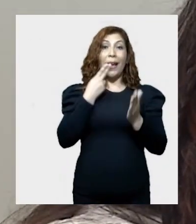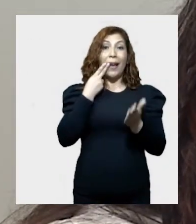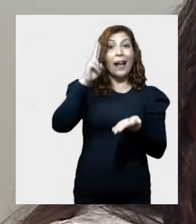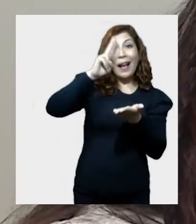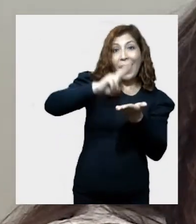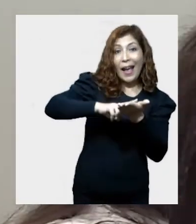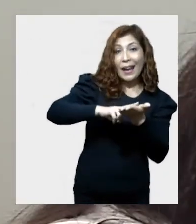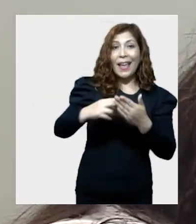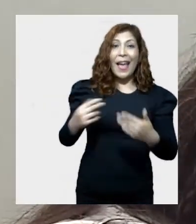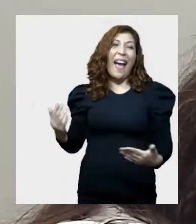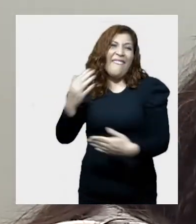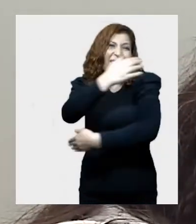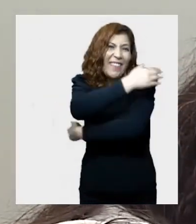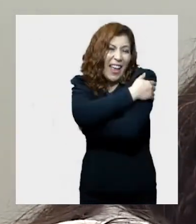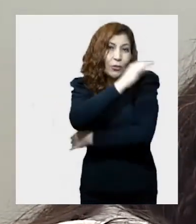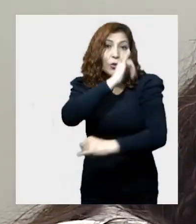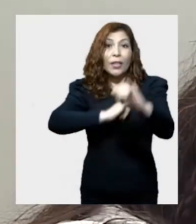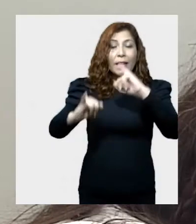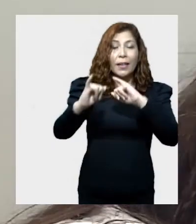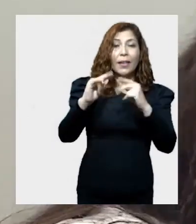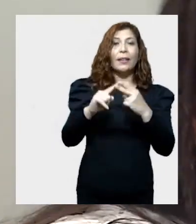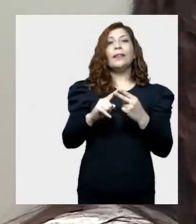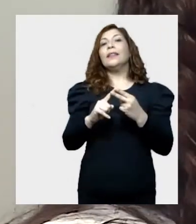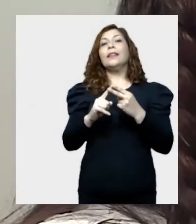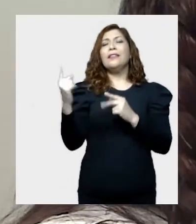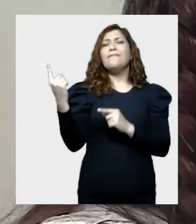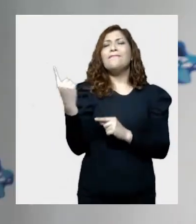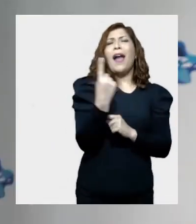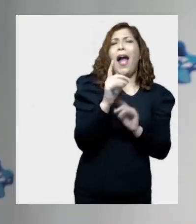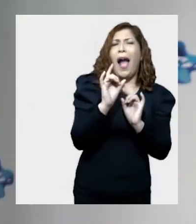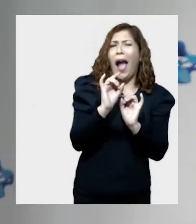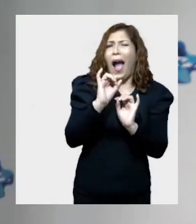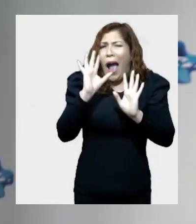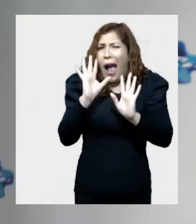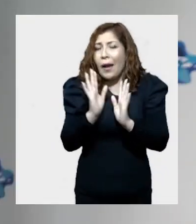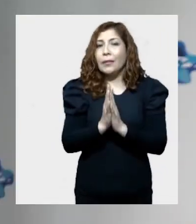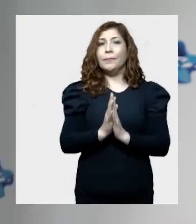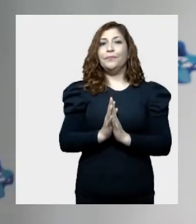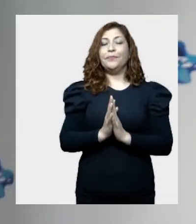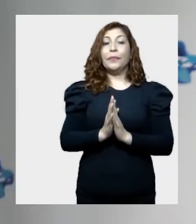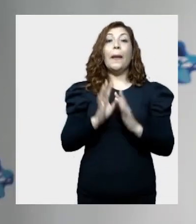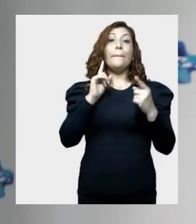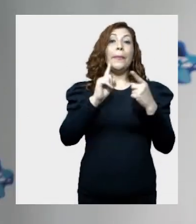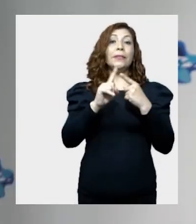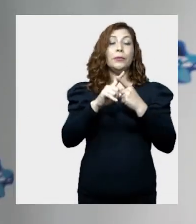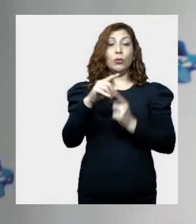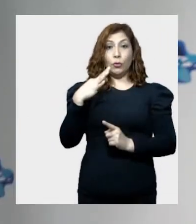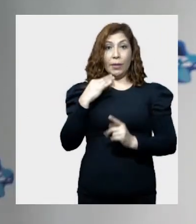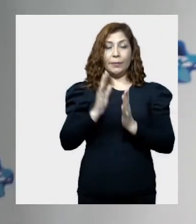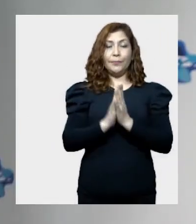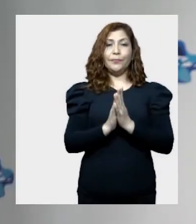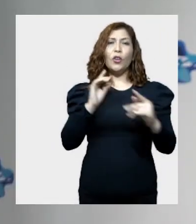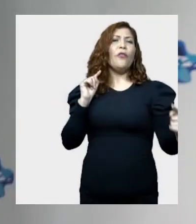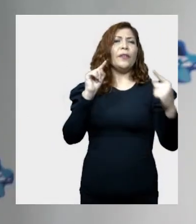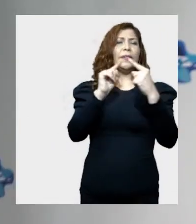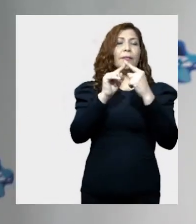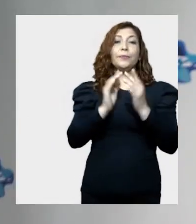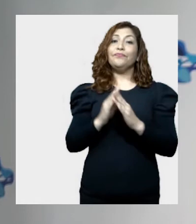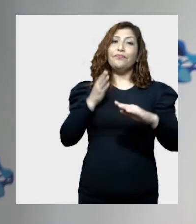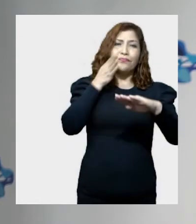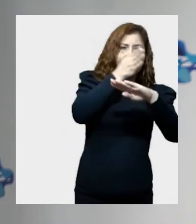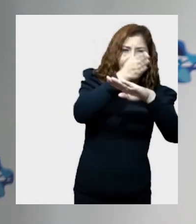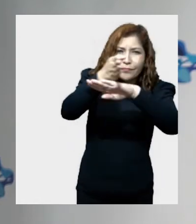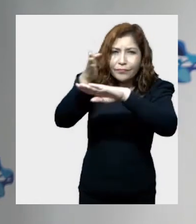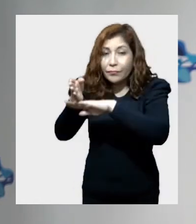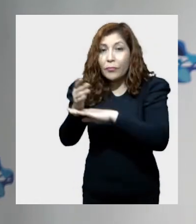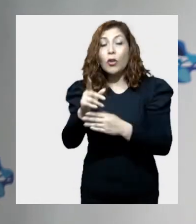pacientes, abrazos virtuales y visitas excepcionales. Participación ciudadana. Con la finalidad de llegar a cada uno